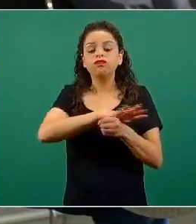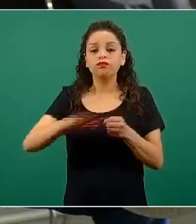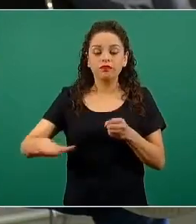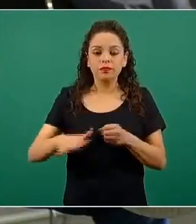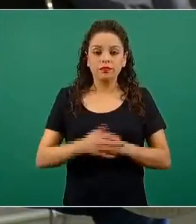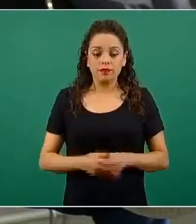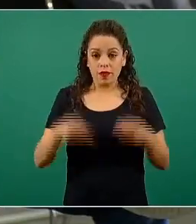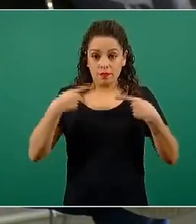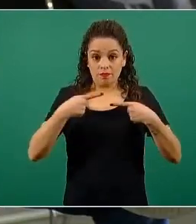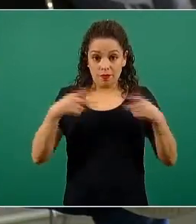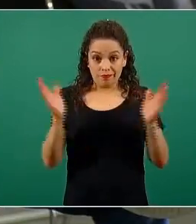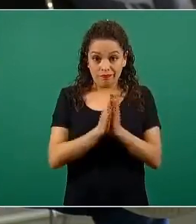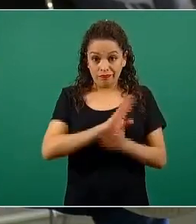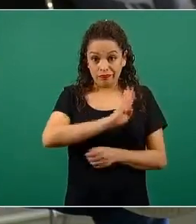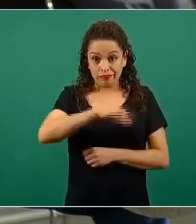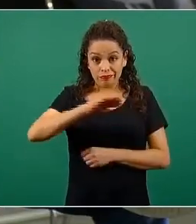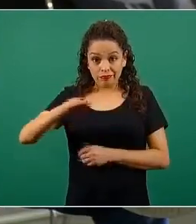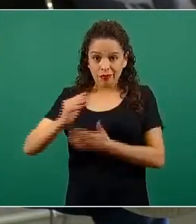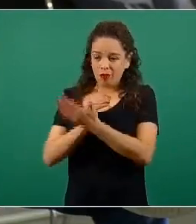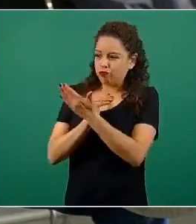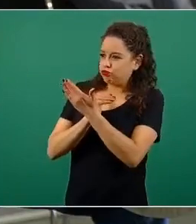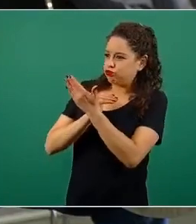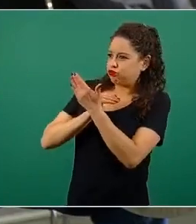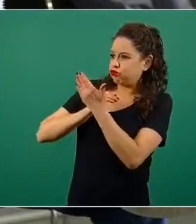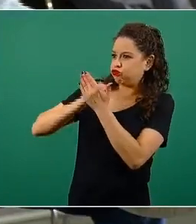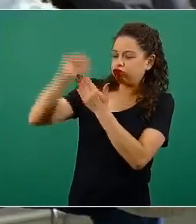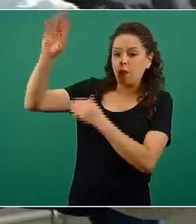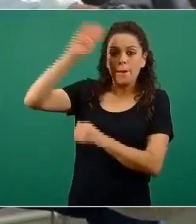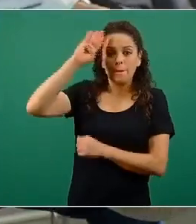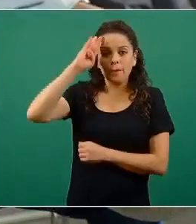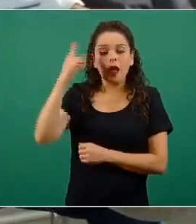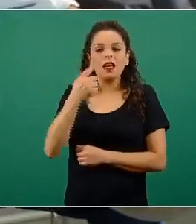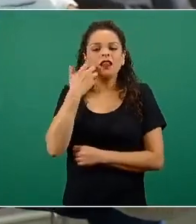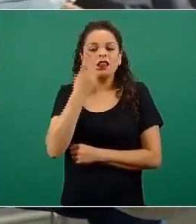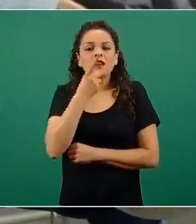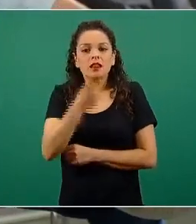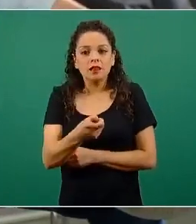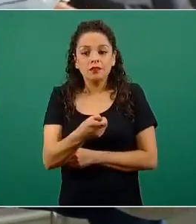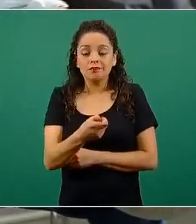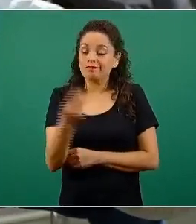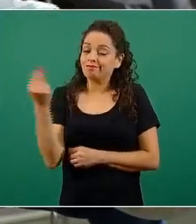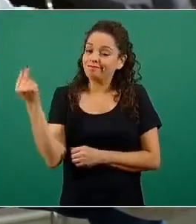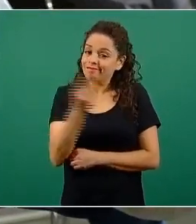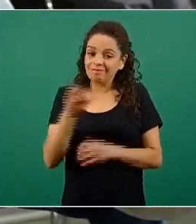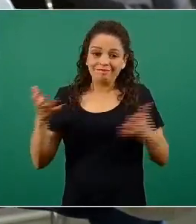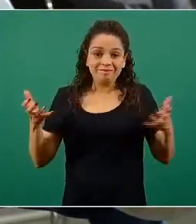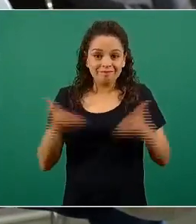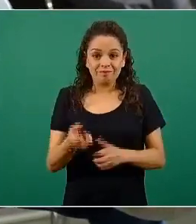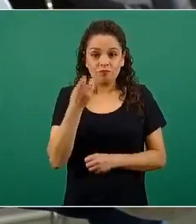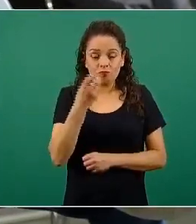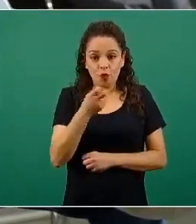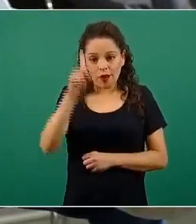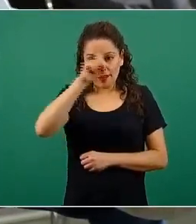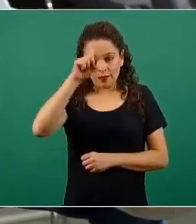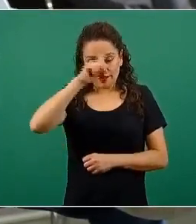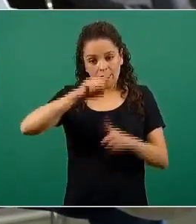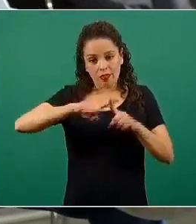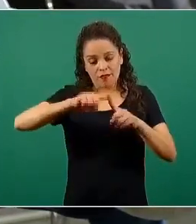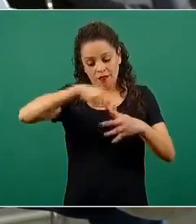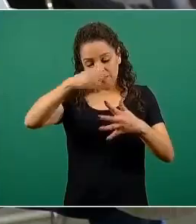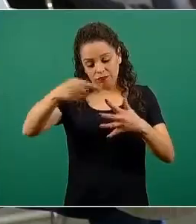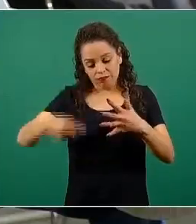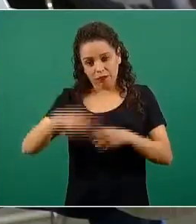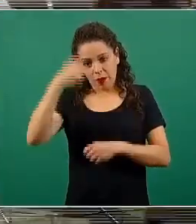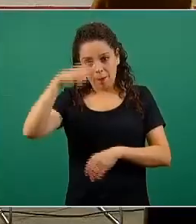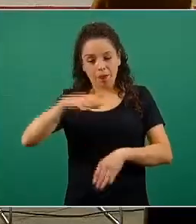las muertes y el exceso de mortalidad es un reflejo de que por eso se debe de hacer, por eso hicieron esas recomendaciones. ¿Es